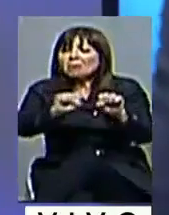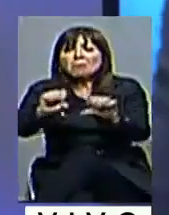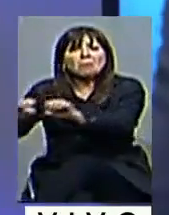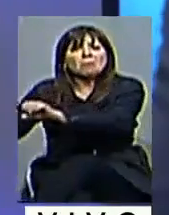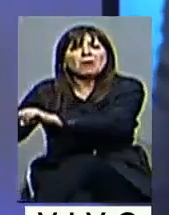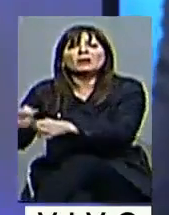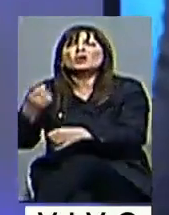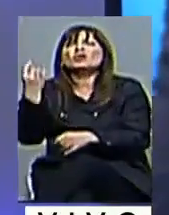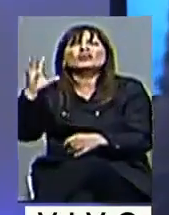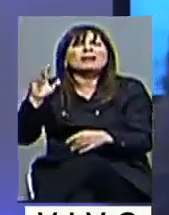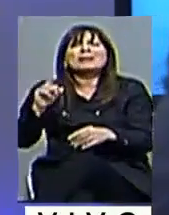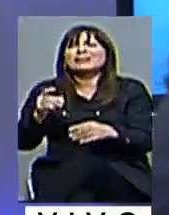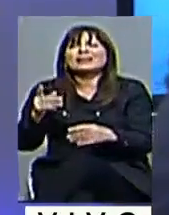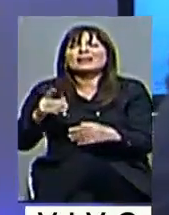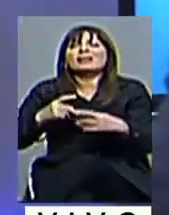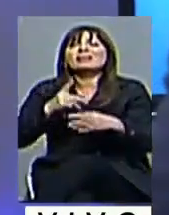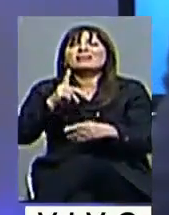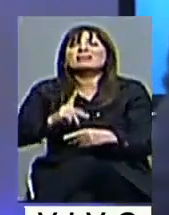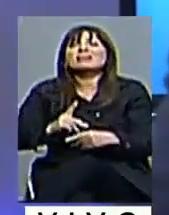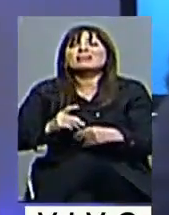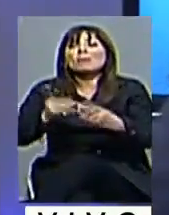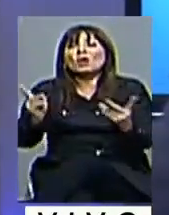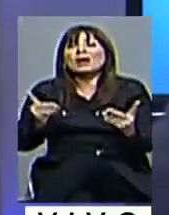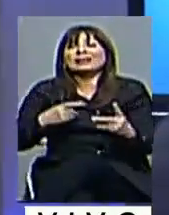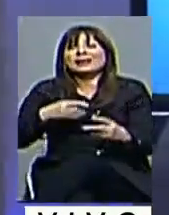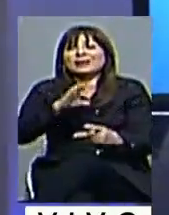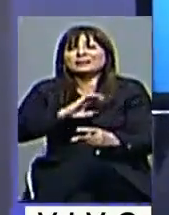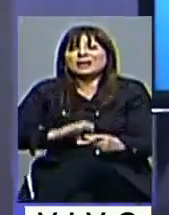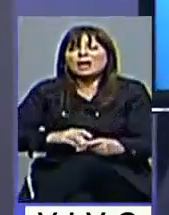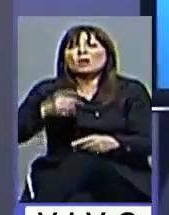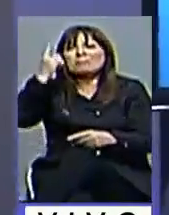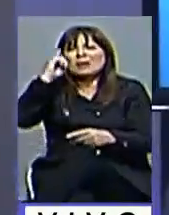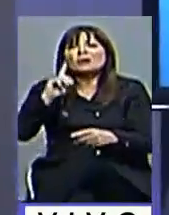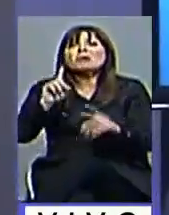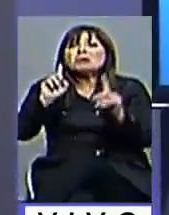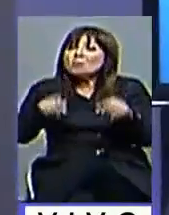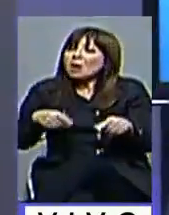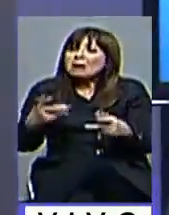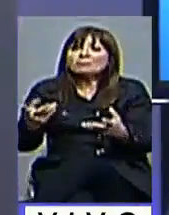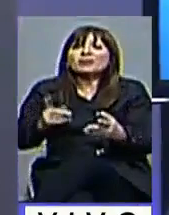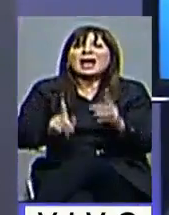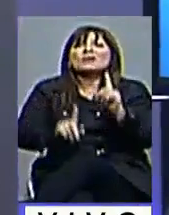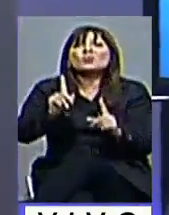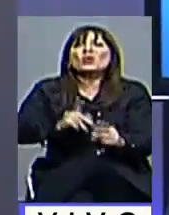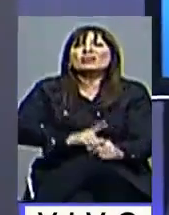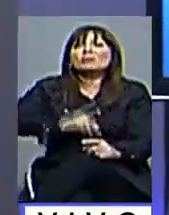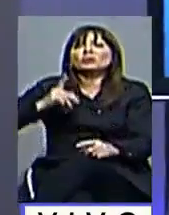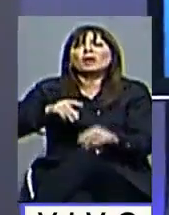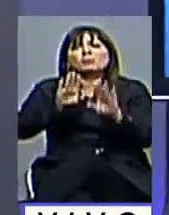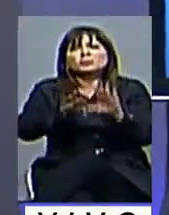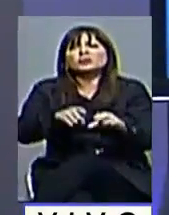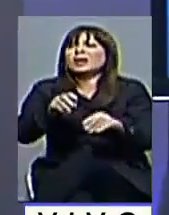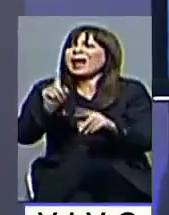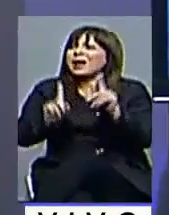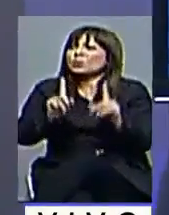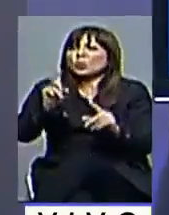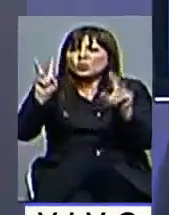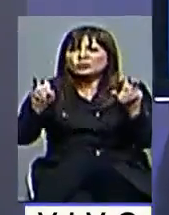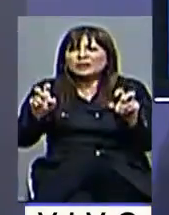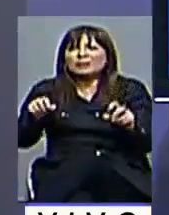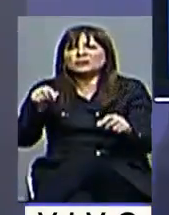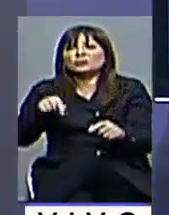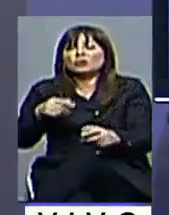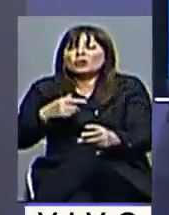moderados de la DC. Estoy seguro que Vlado Mirosevich, Giorgio Jackson van a apoyar ciertos temas, lo hemos conversado muchas veces. Entonces yo